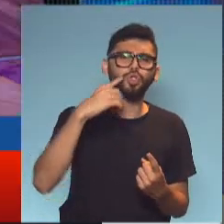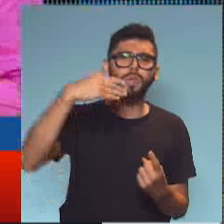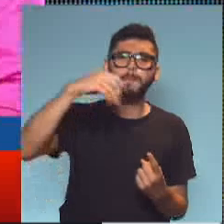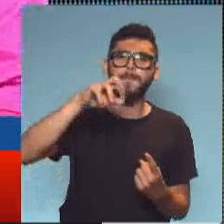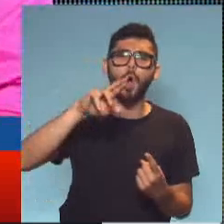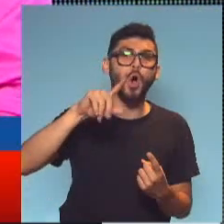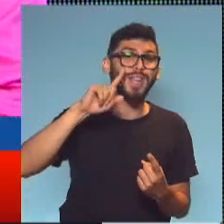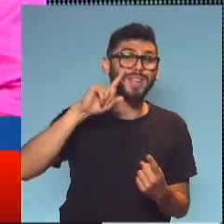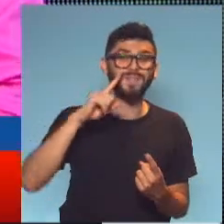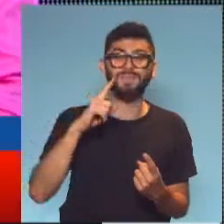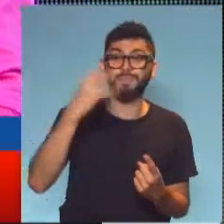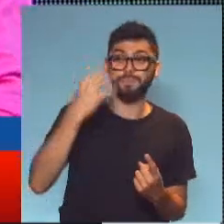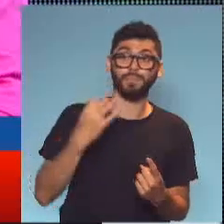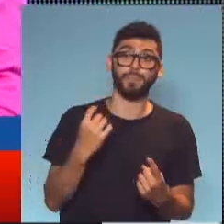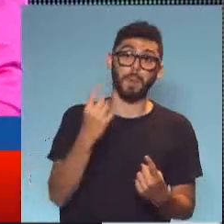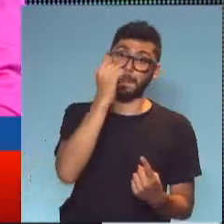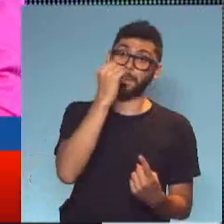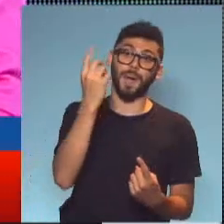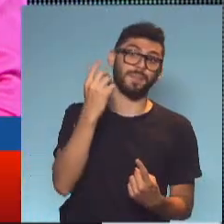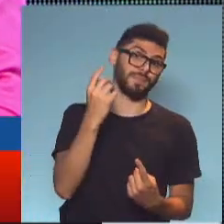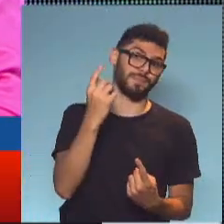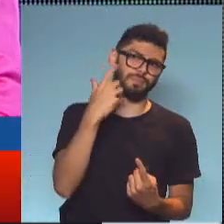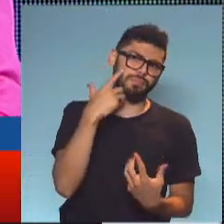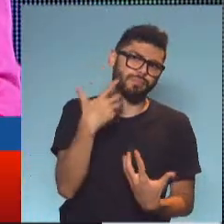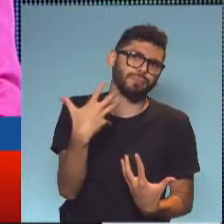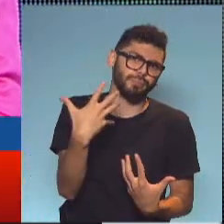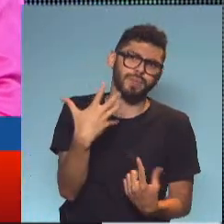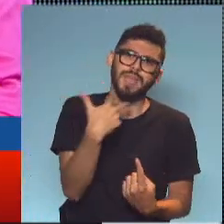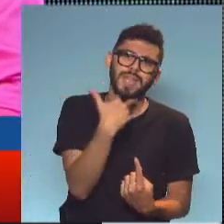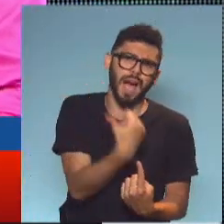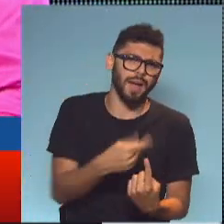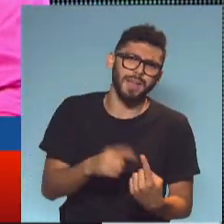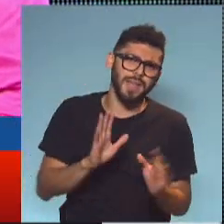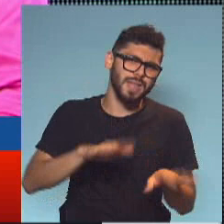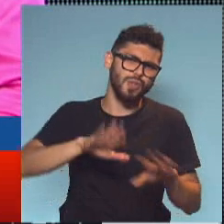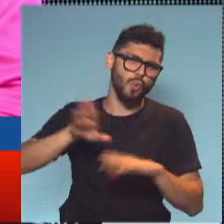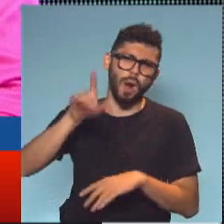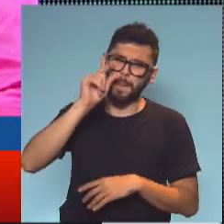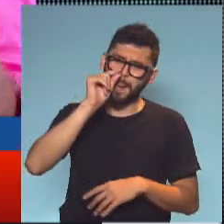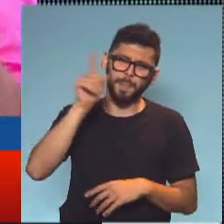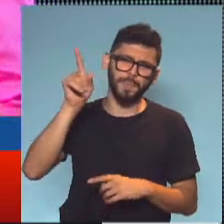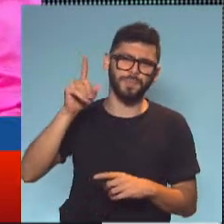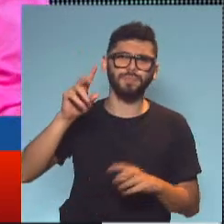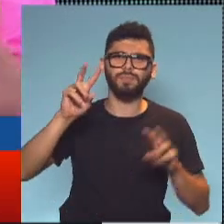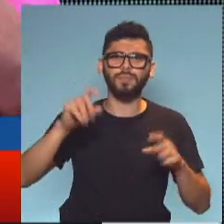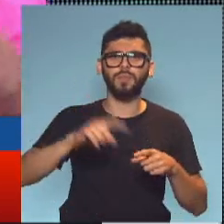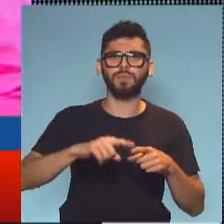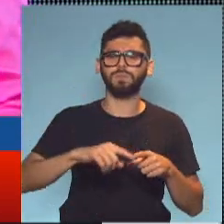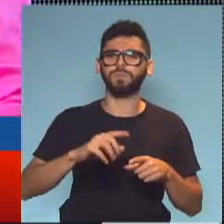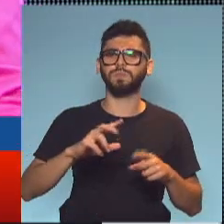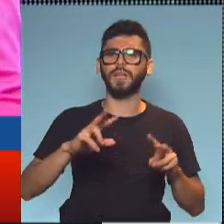hija de Alberto Fujimori, casi no necesita presentación, sigue los lineamientos también de su padre en materia con un